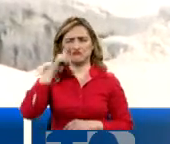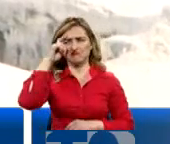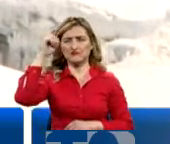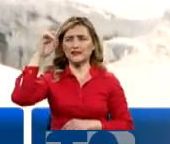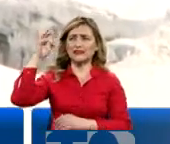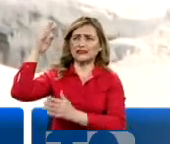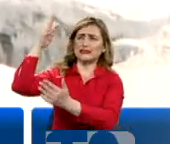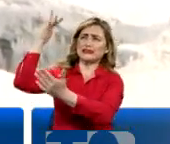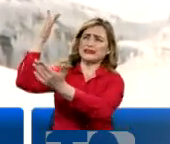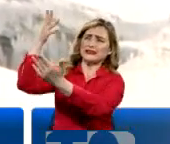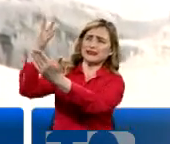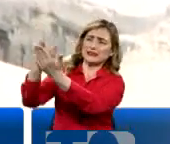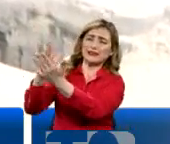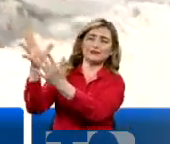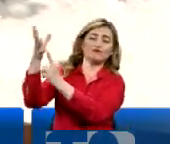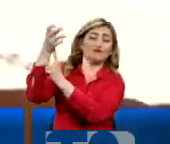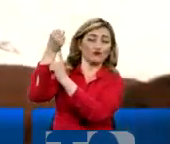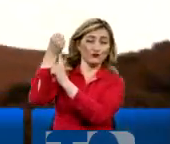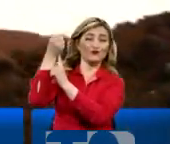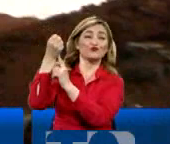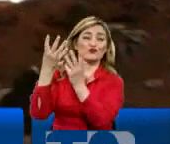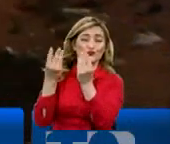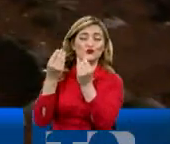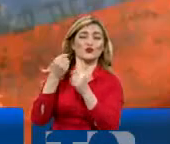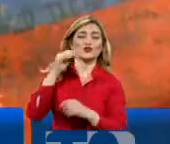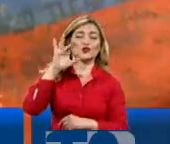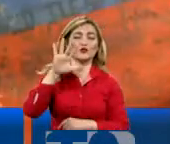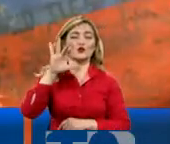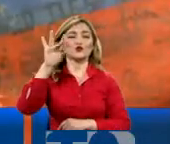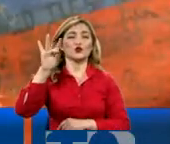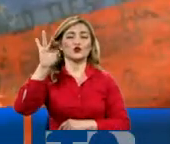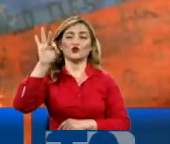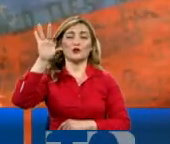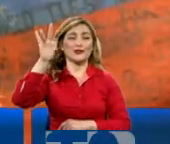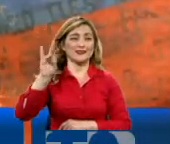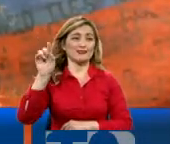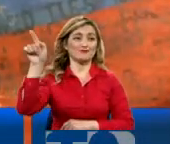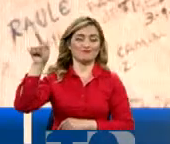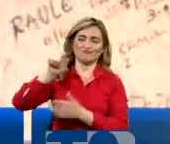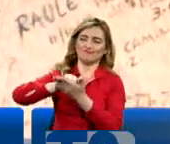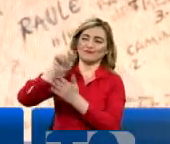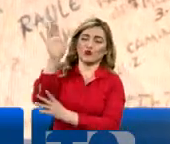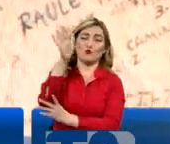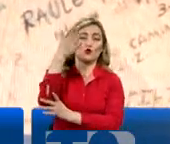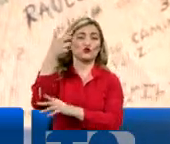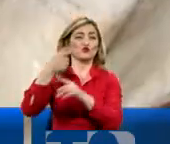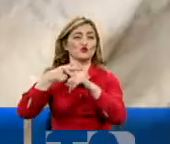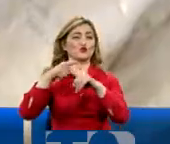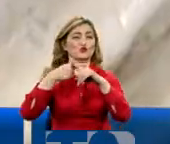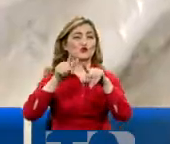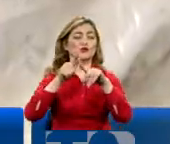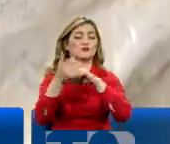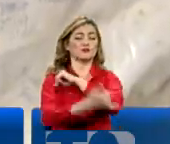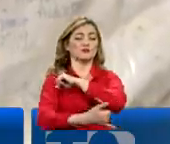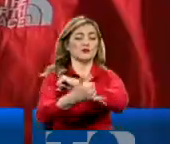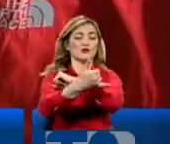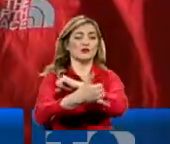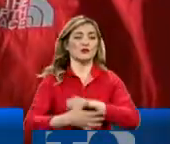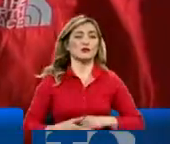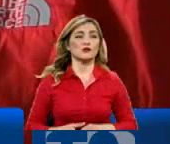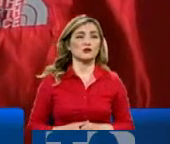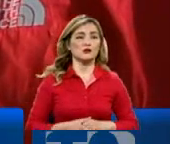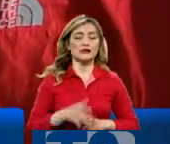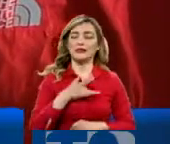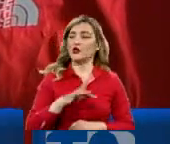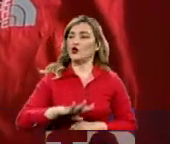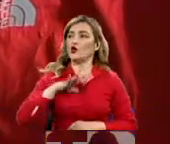llegar a la cima a 5 mil 897 metros y lo han inmortalizado en banderas de distintas nacionalidades tenemos del